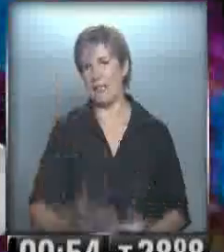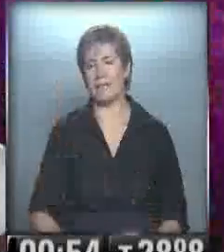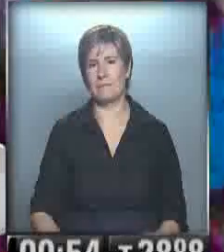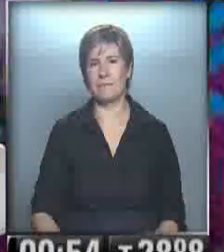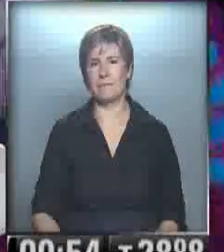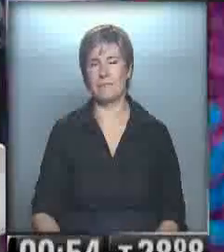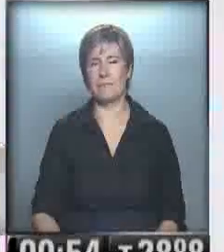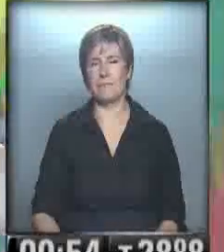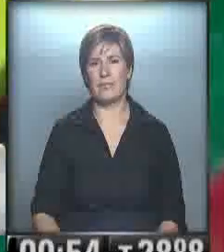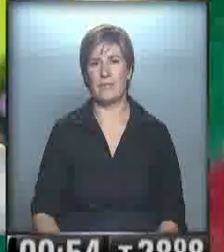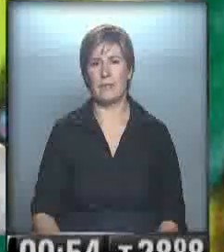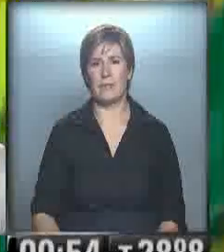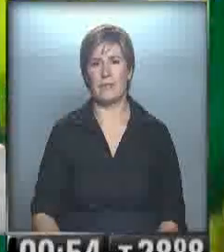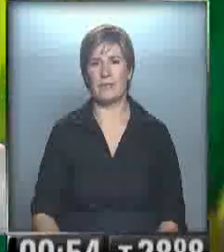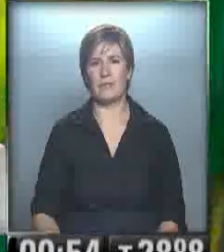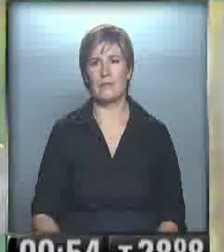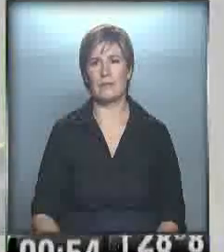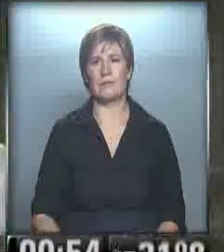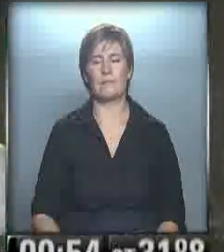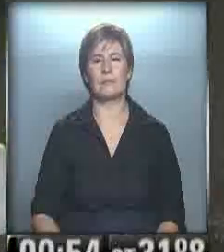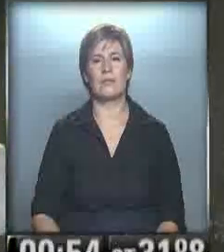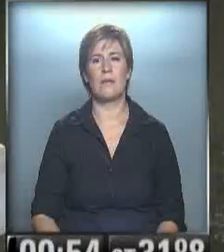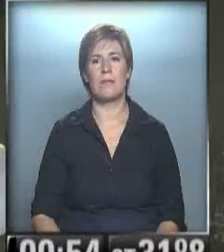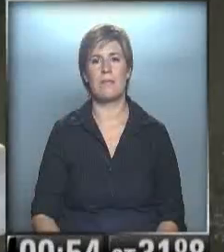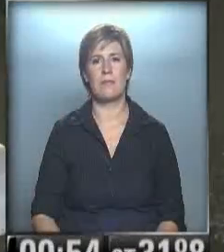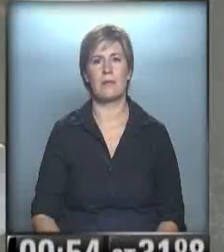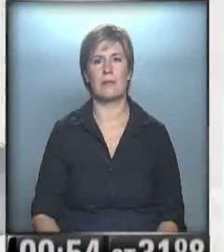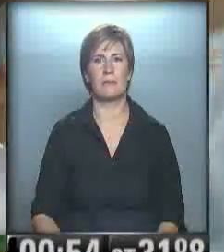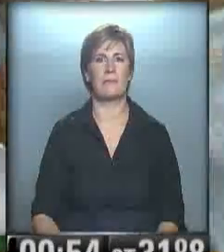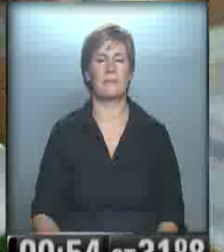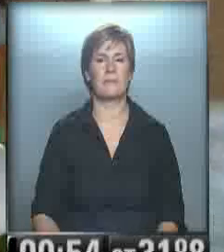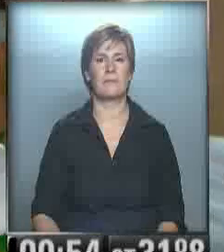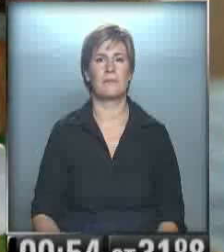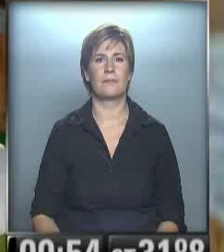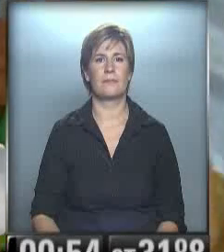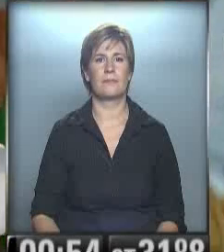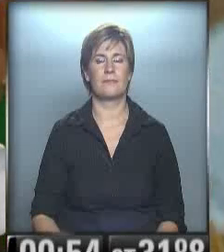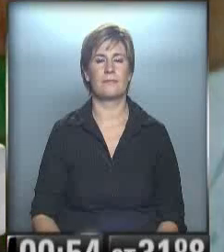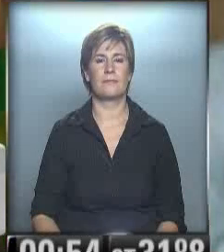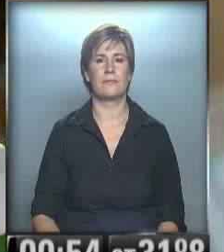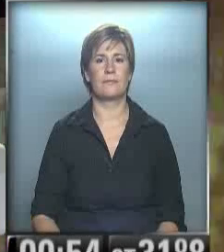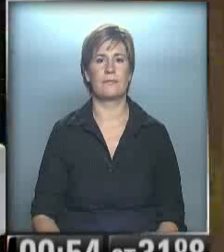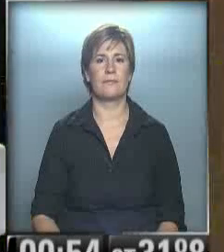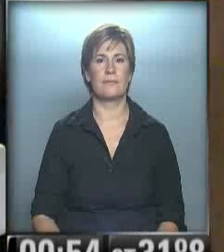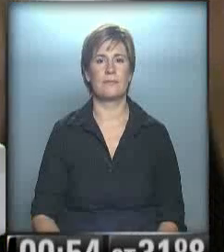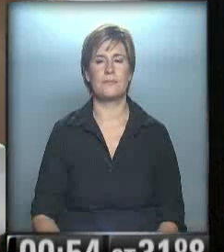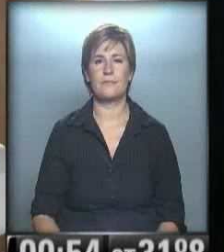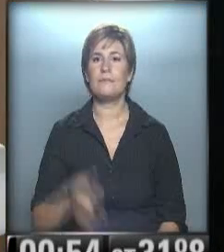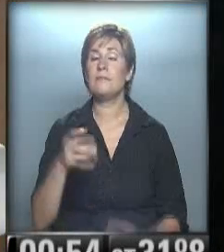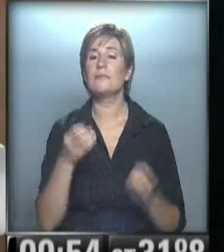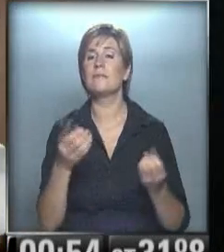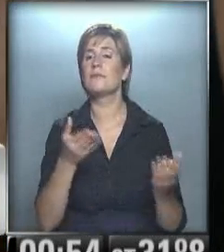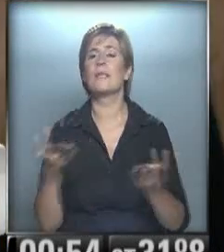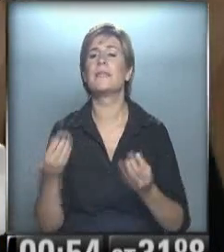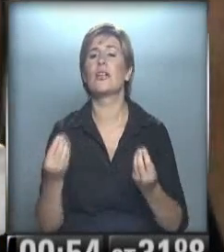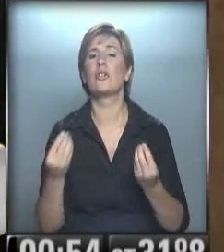feliz, brillar, vivir mi vida en carnaval. ¿Cómo invitaría a la gente que venga? La gente, que